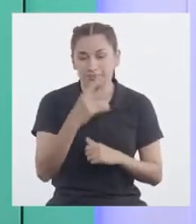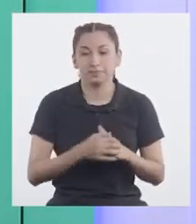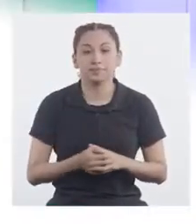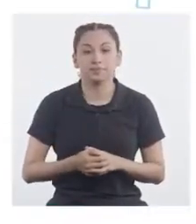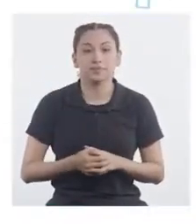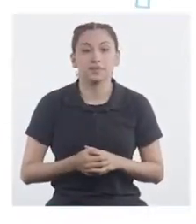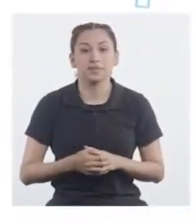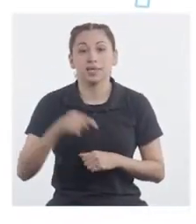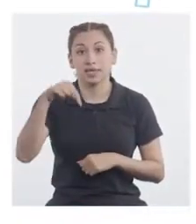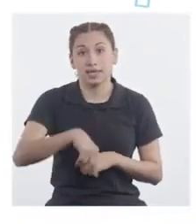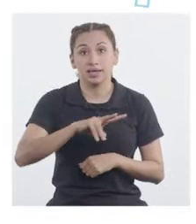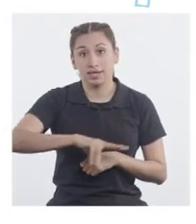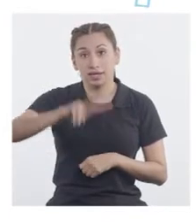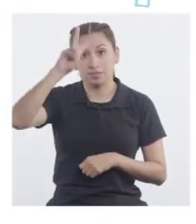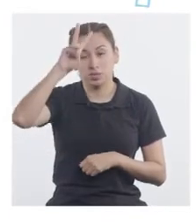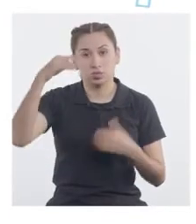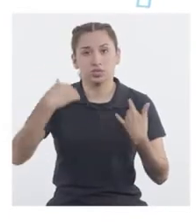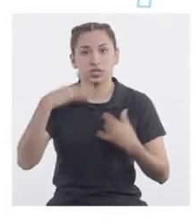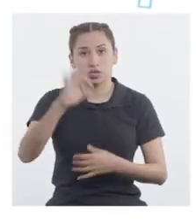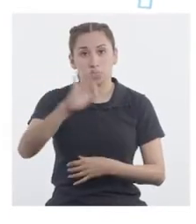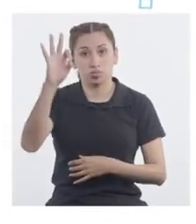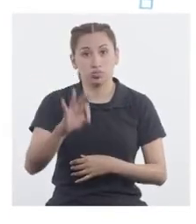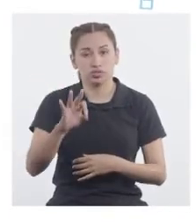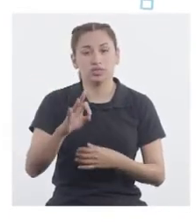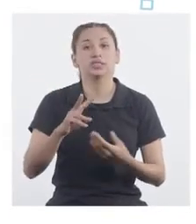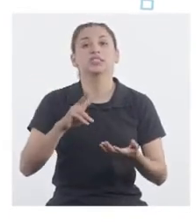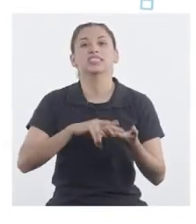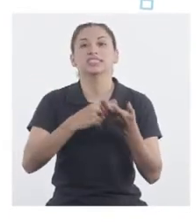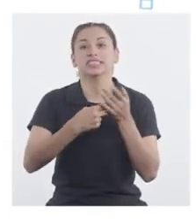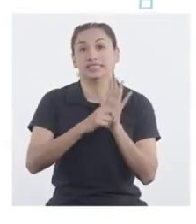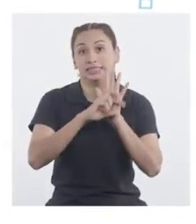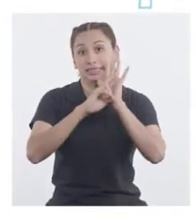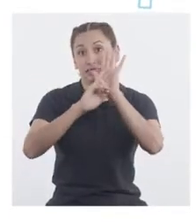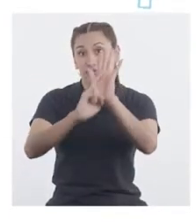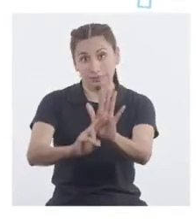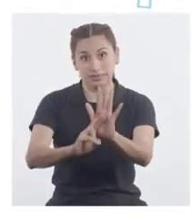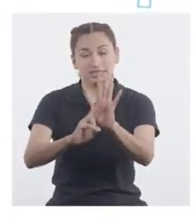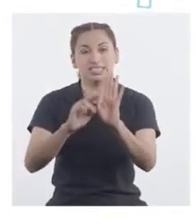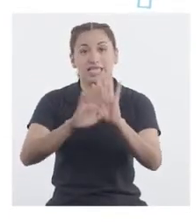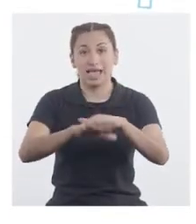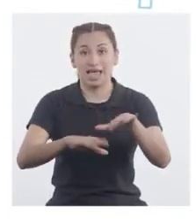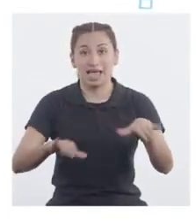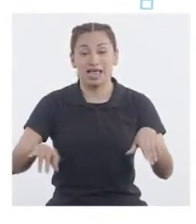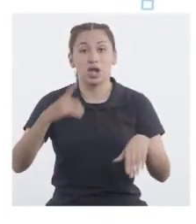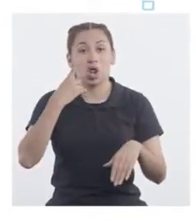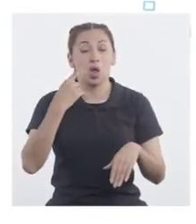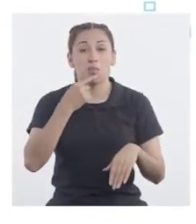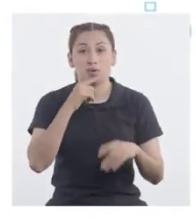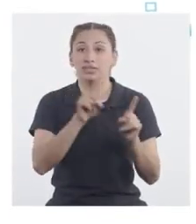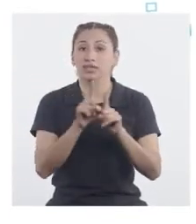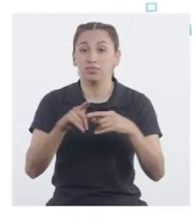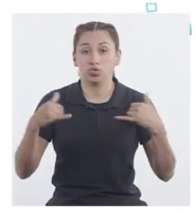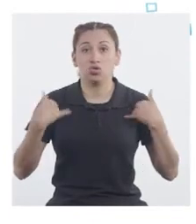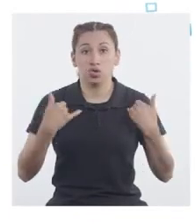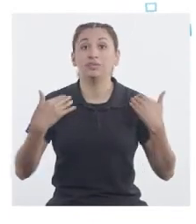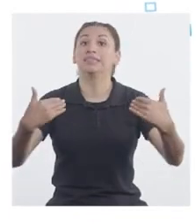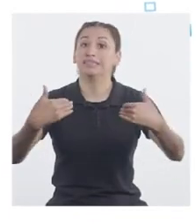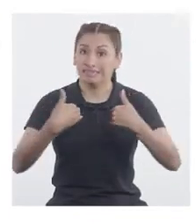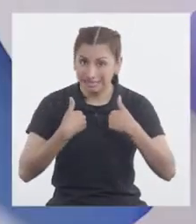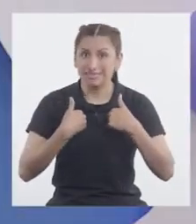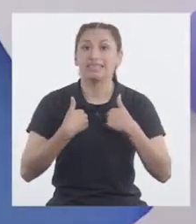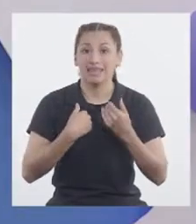la siguiente. En el Perú existe un porcentaje significativo de niñas y niños y adolescentes con